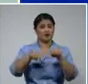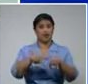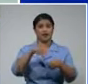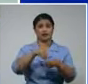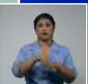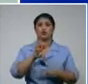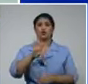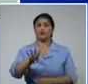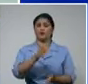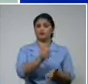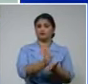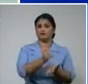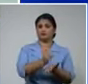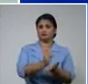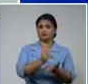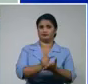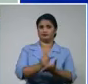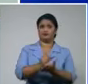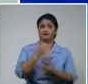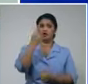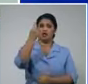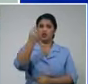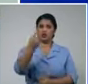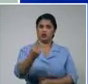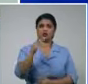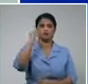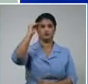Palmira y en Rodas, 1 en cada uno.